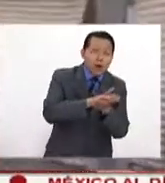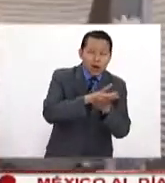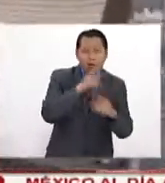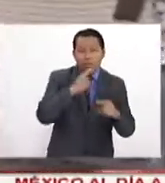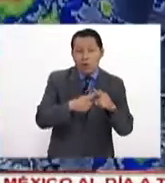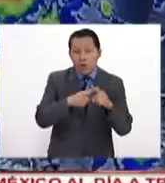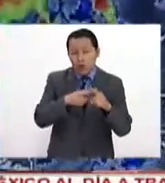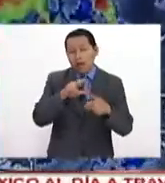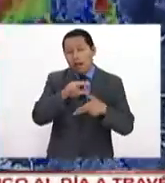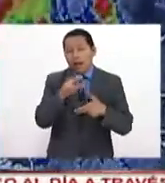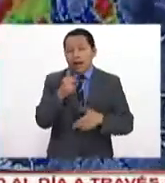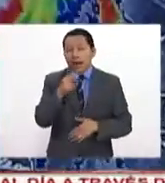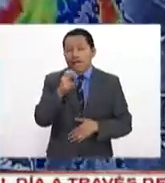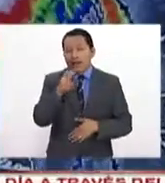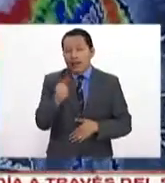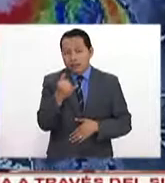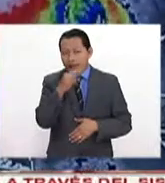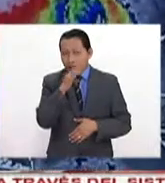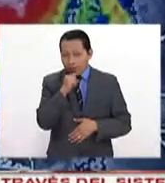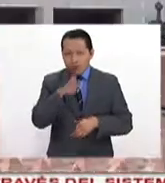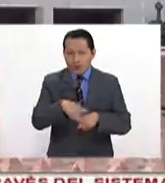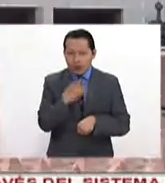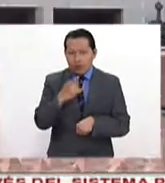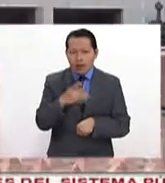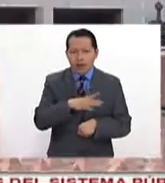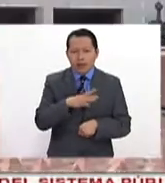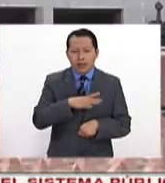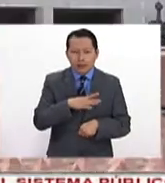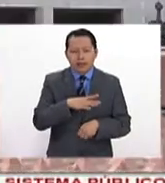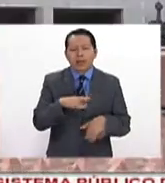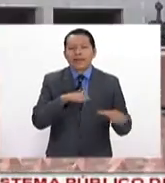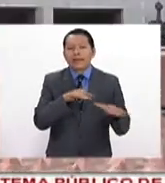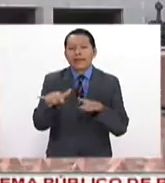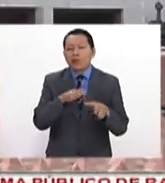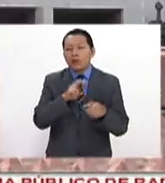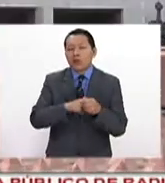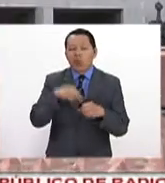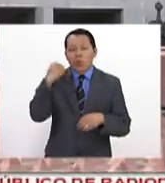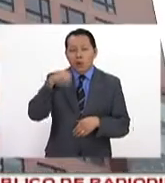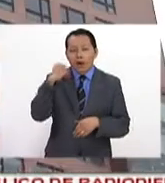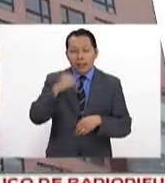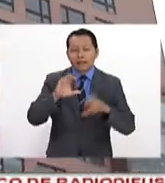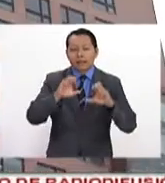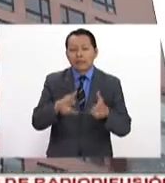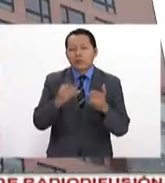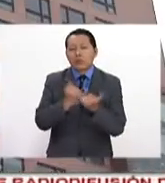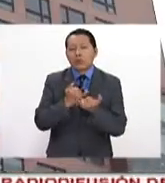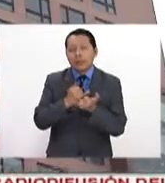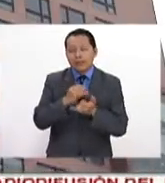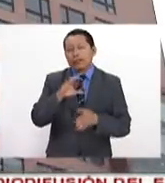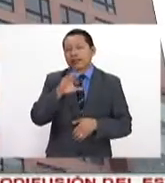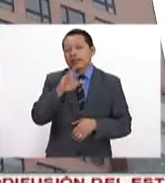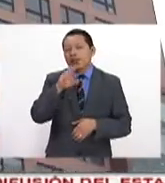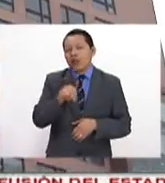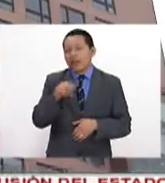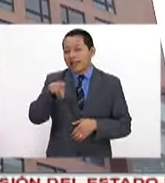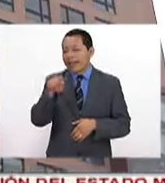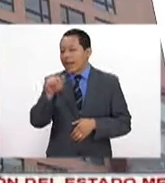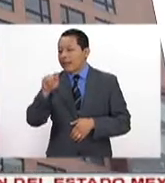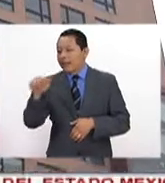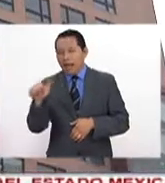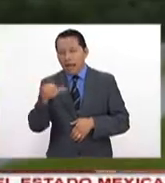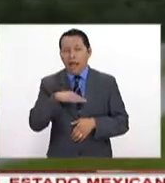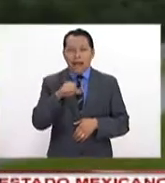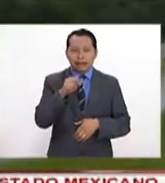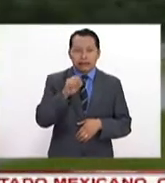huracán Harvey. Esto debido a las afectaciones por el terremoto en Oaxaca y Chiapas y también por el ciclón Katia. La Cancillería dijo